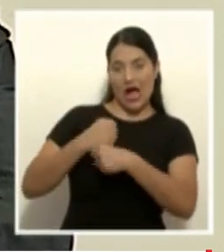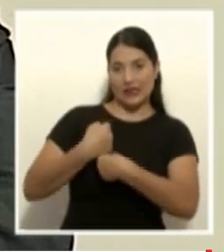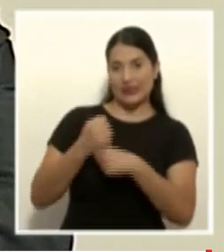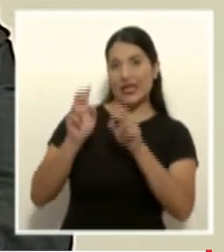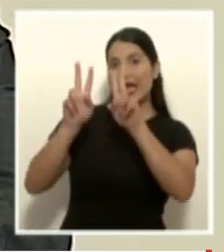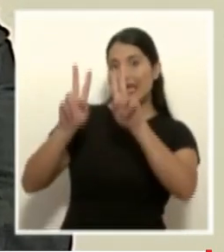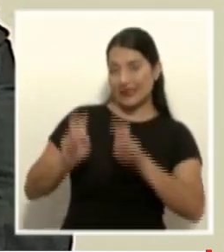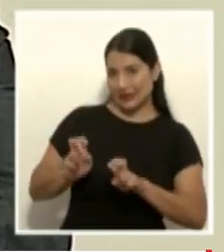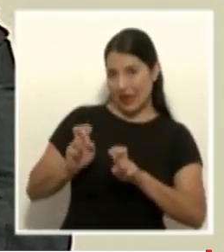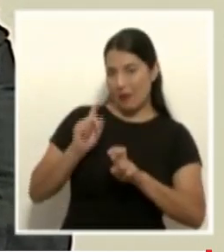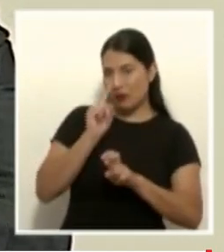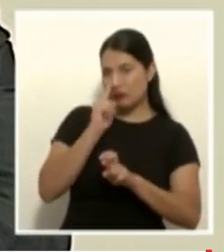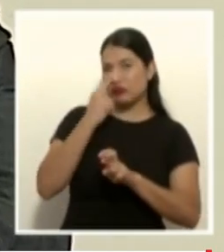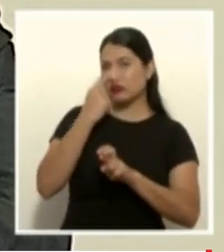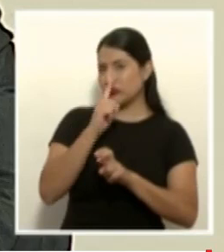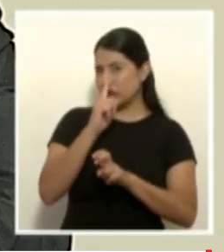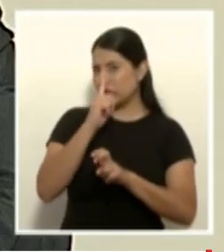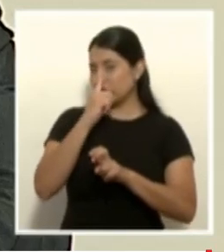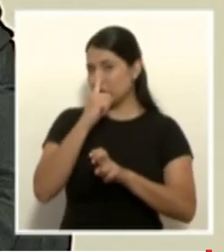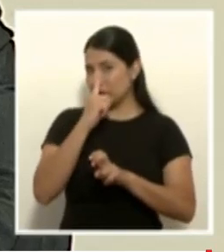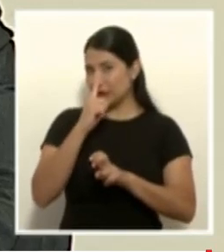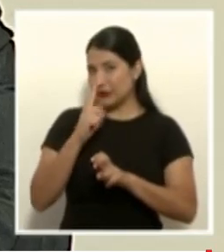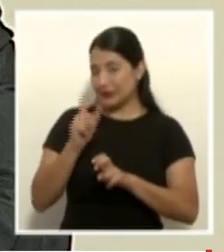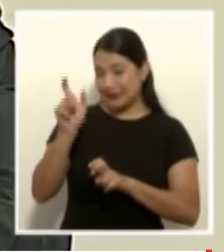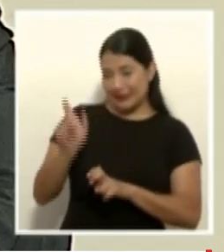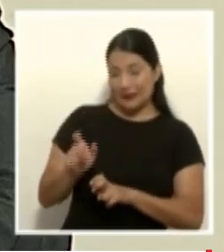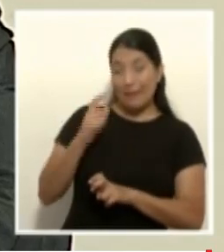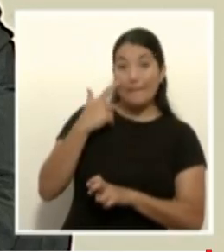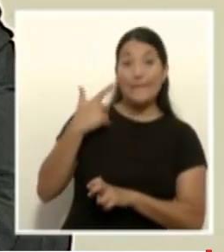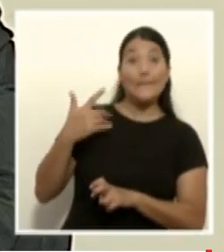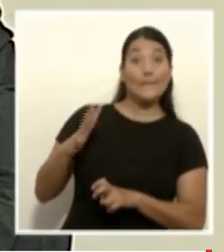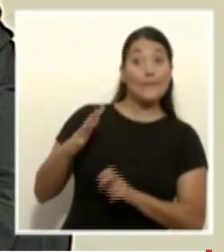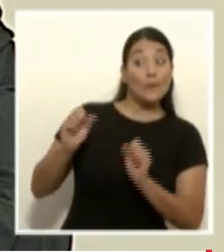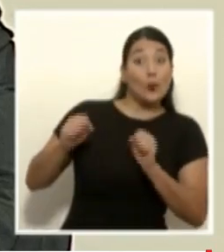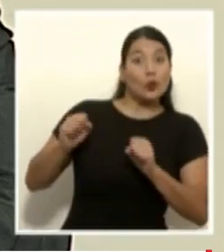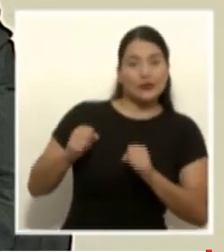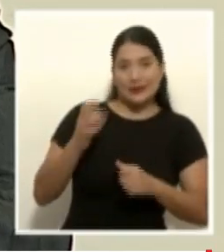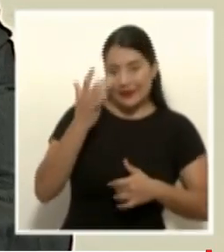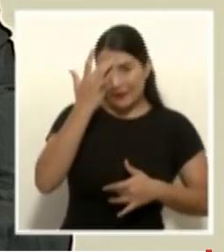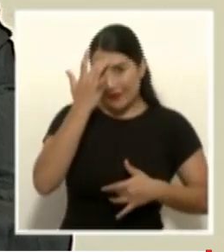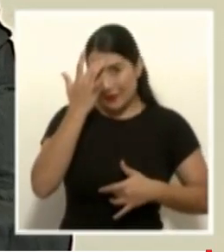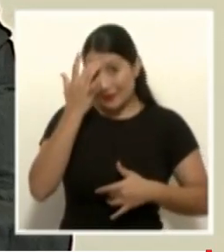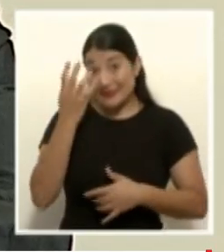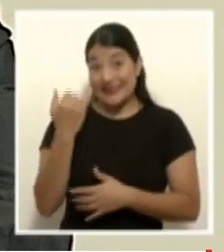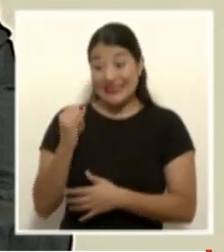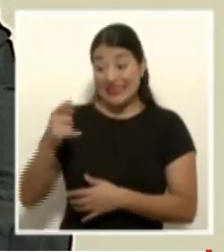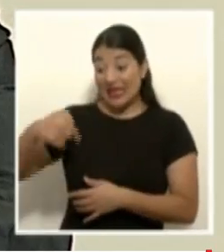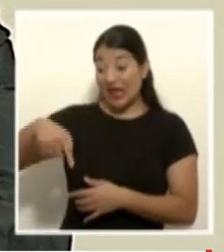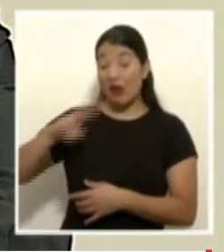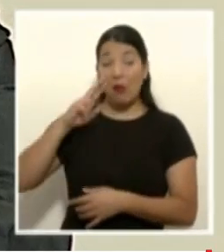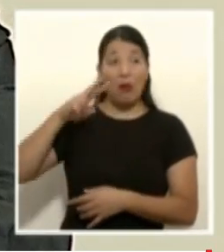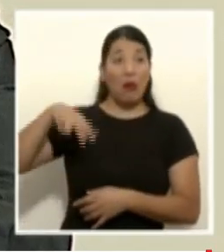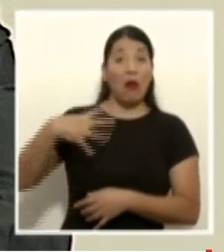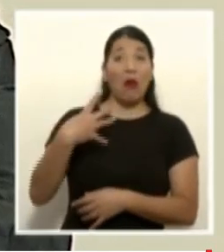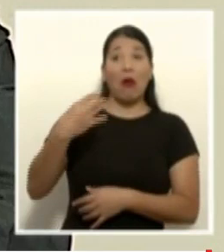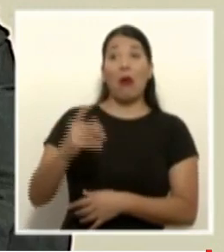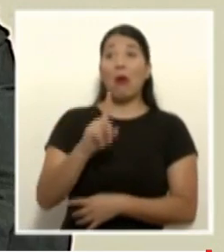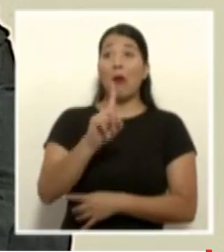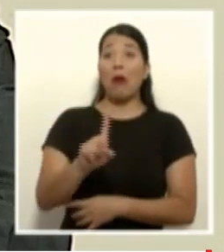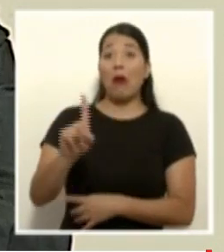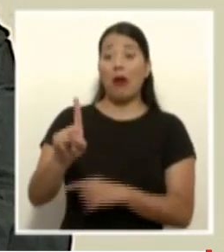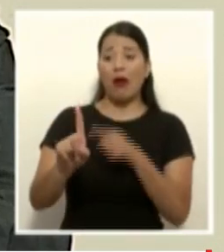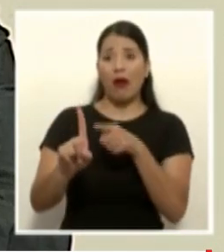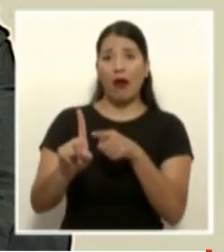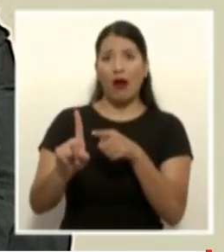muestreo aleatorio, sino porque ya tienen criterios y no se mantienen en la casa, pues se están exponiendo a